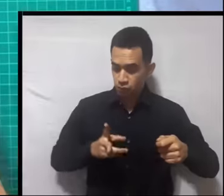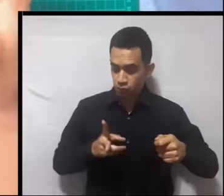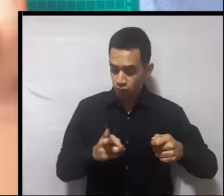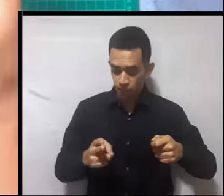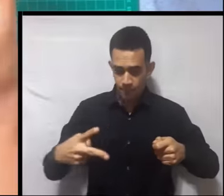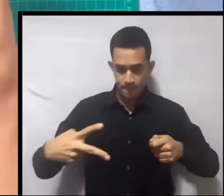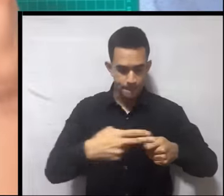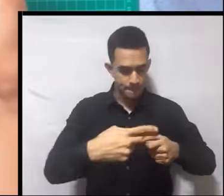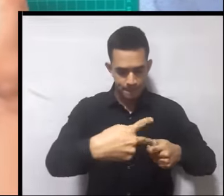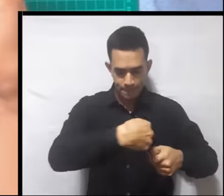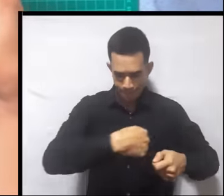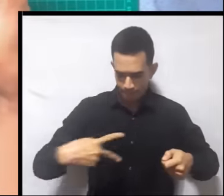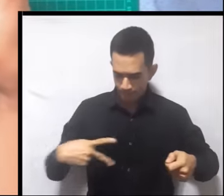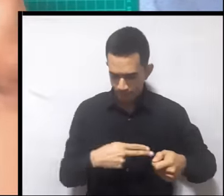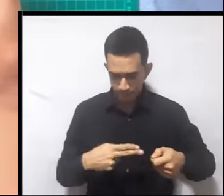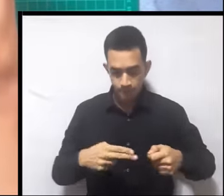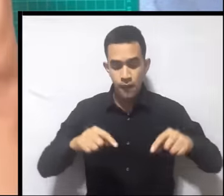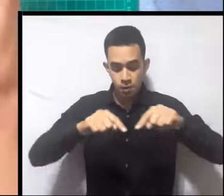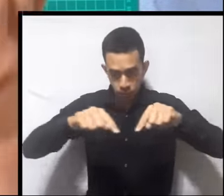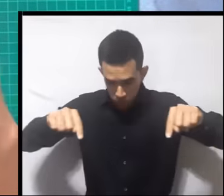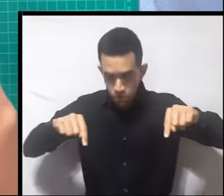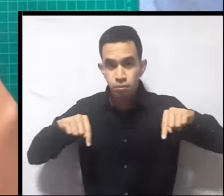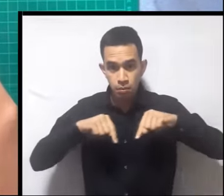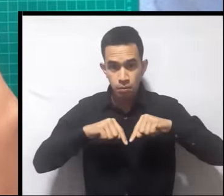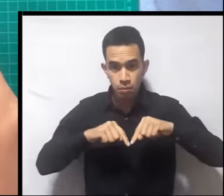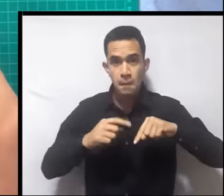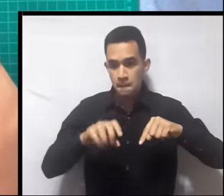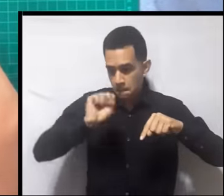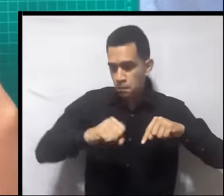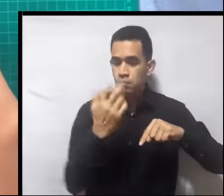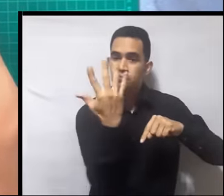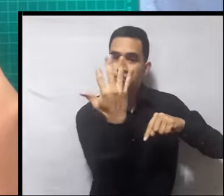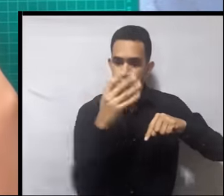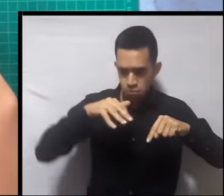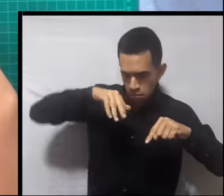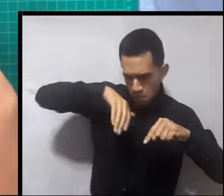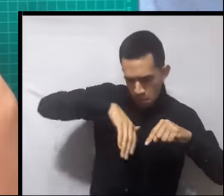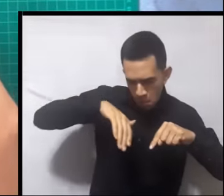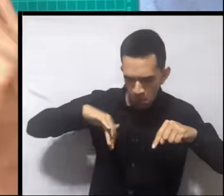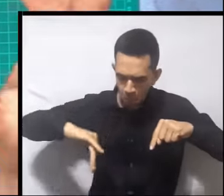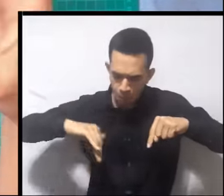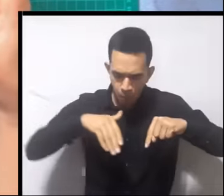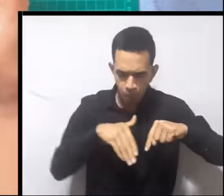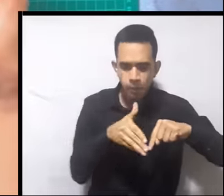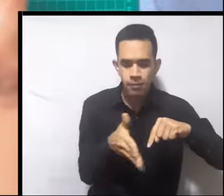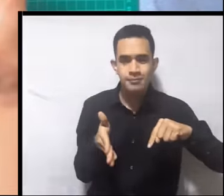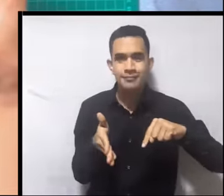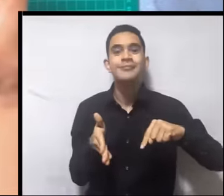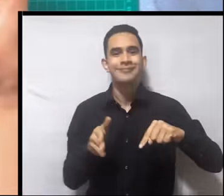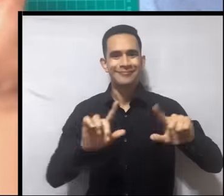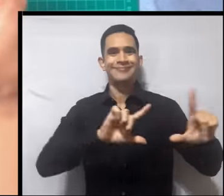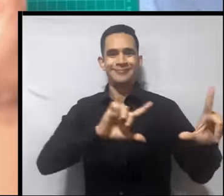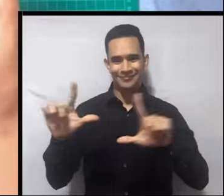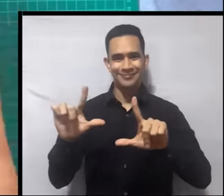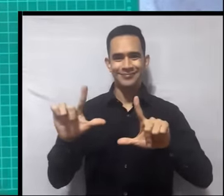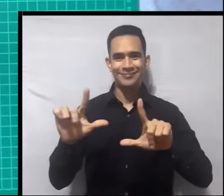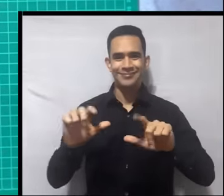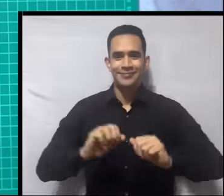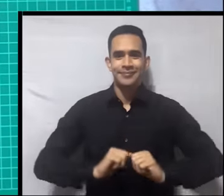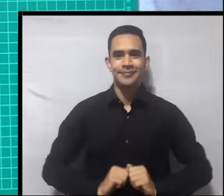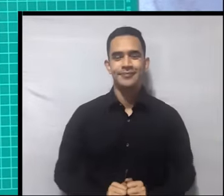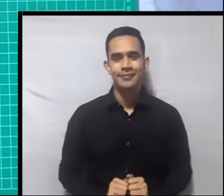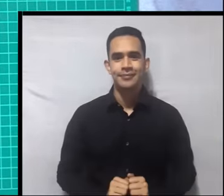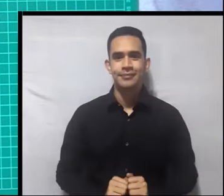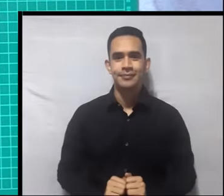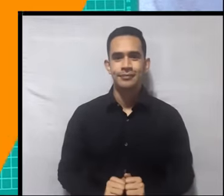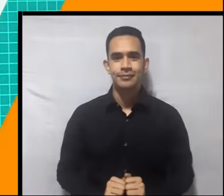El recorte debe ser lo suficiente amplio para introducir algunos dedos de nuestra mano. Y así quedaría listo.